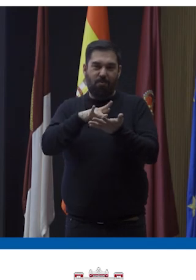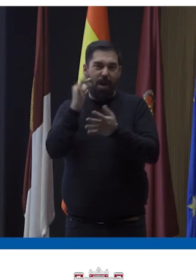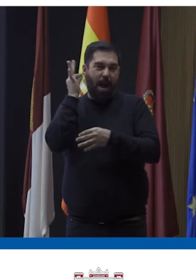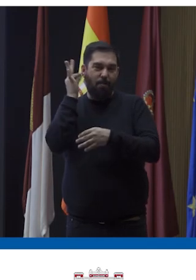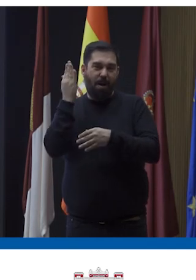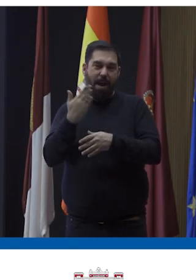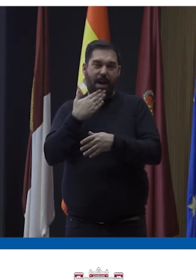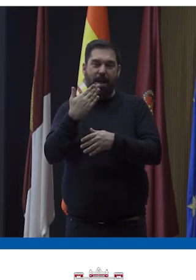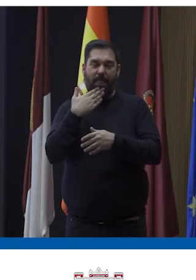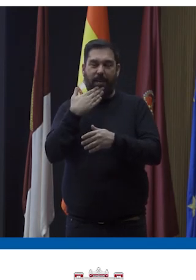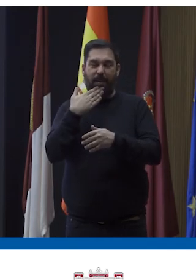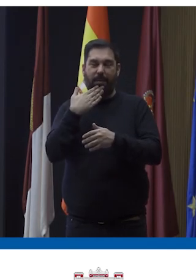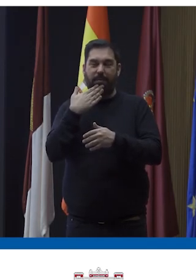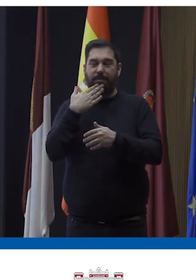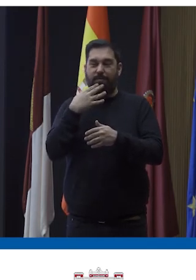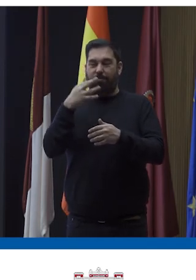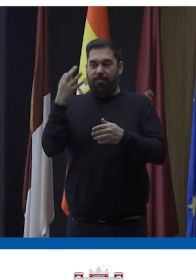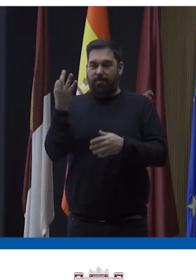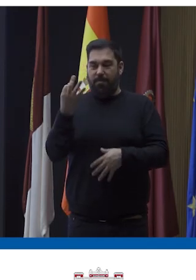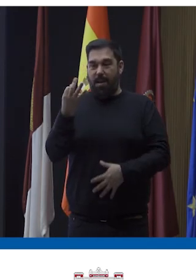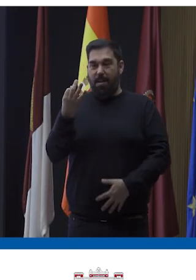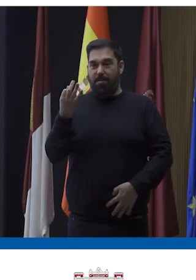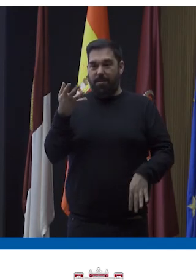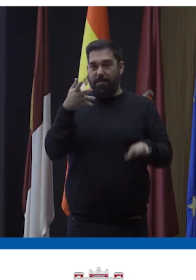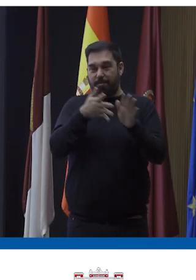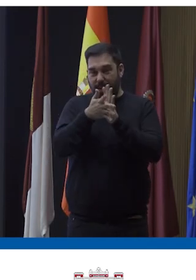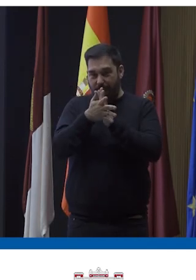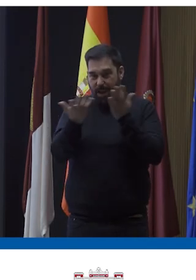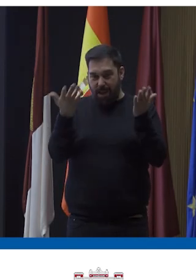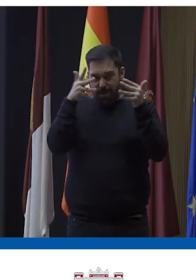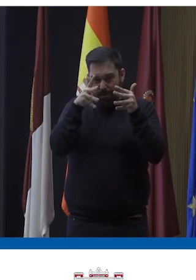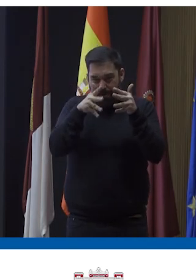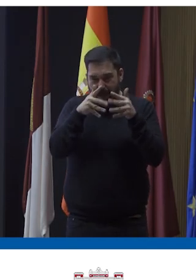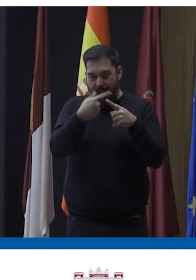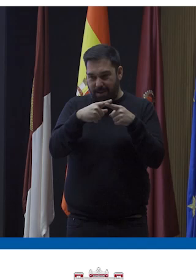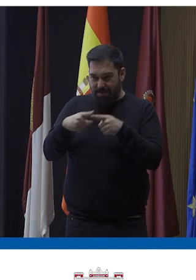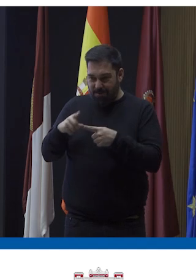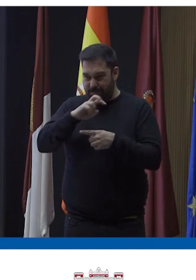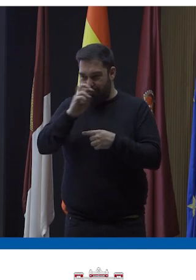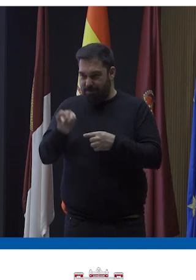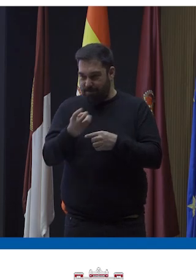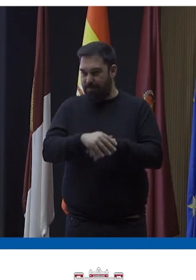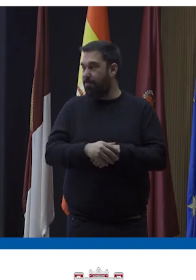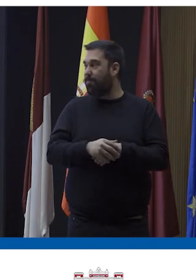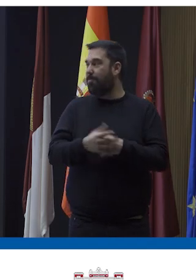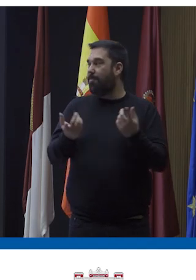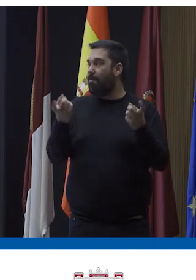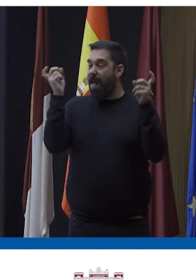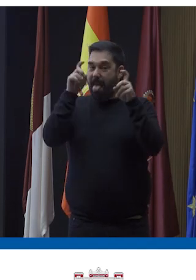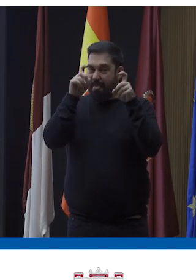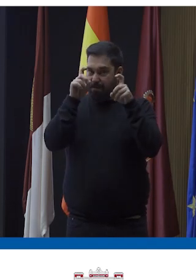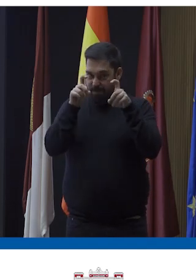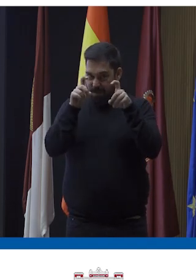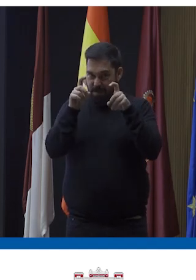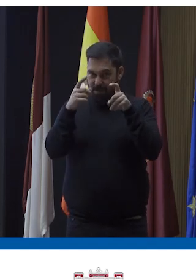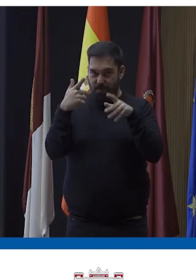edad, debería Claro, yo siempre recomendar digo ir que, a... Claro, la educación para la salud es lo